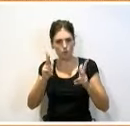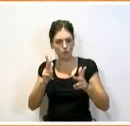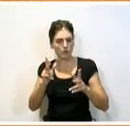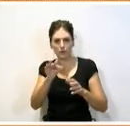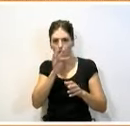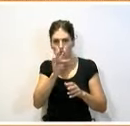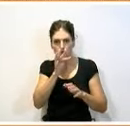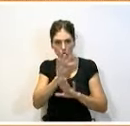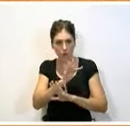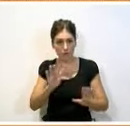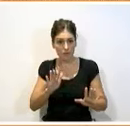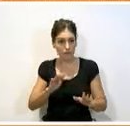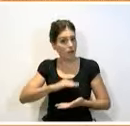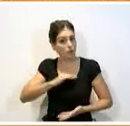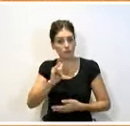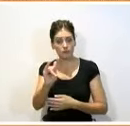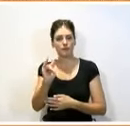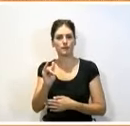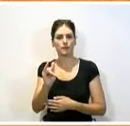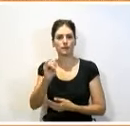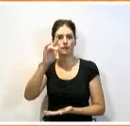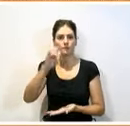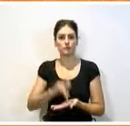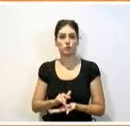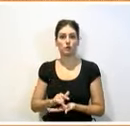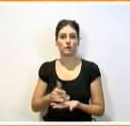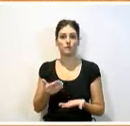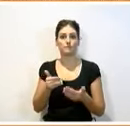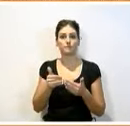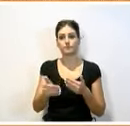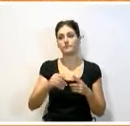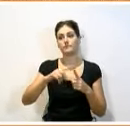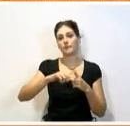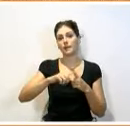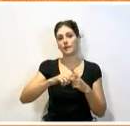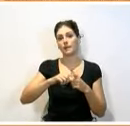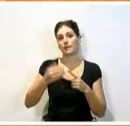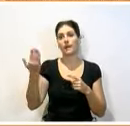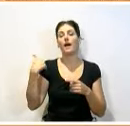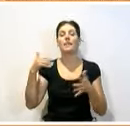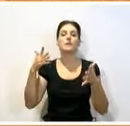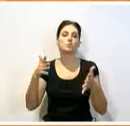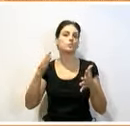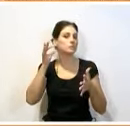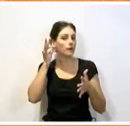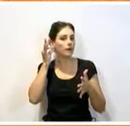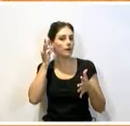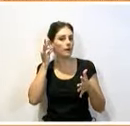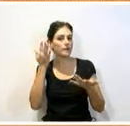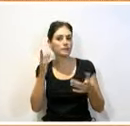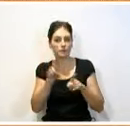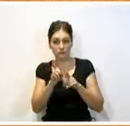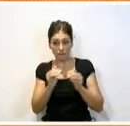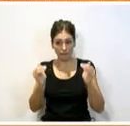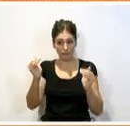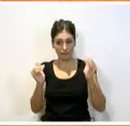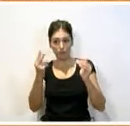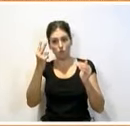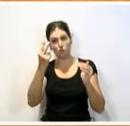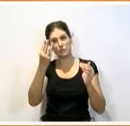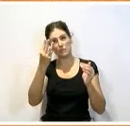está entre sus competencias. ¿Va a llegar usted al nivel de la anterior consejera con competencias en el ramo, que creo que tardó 2 o 3